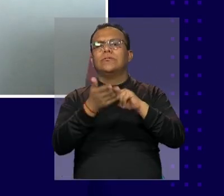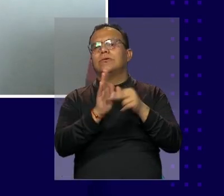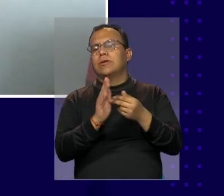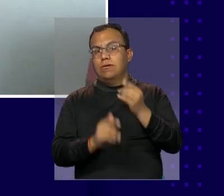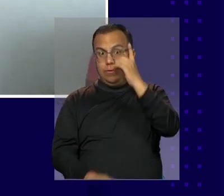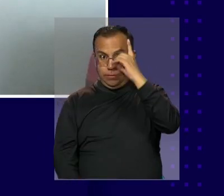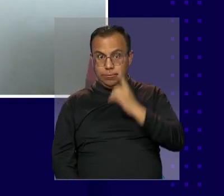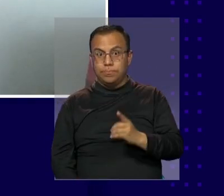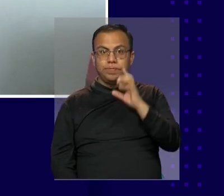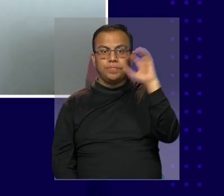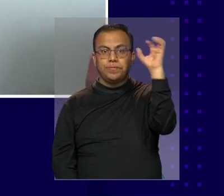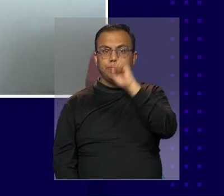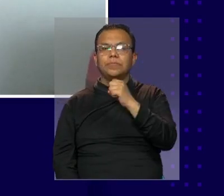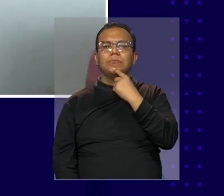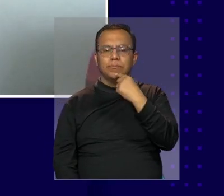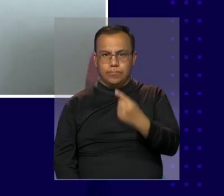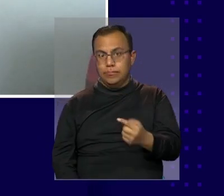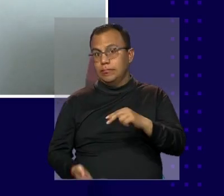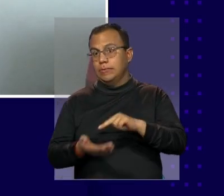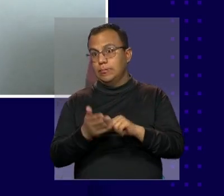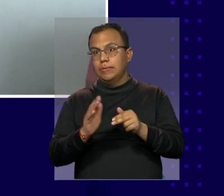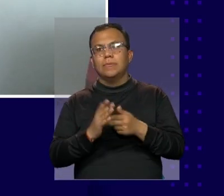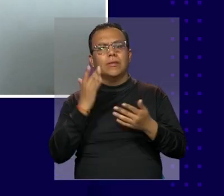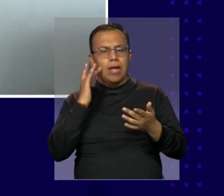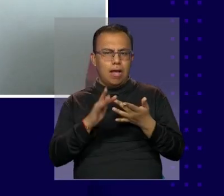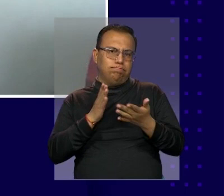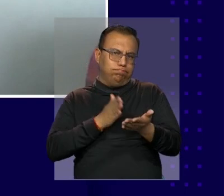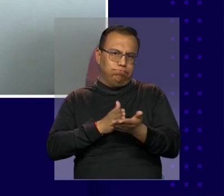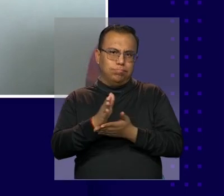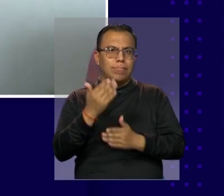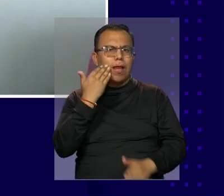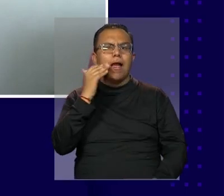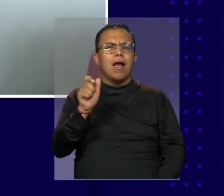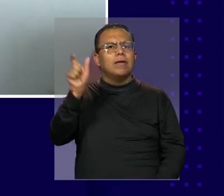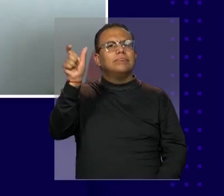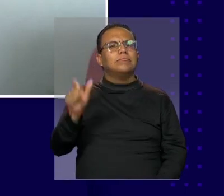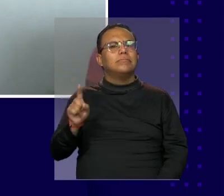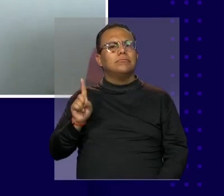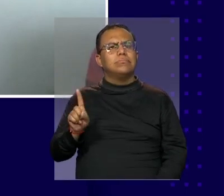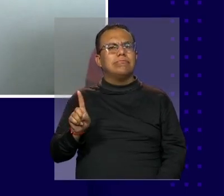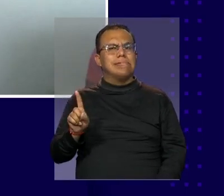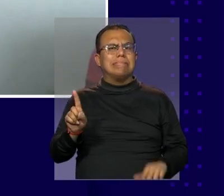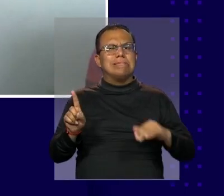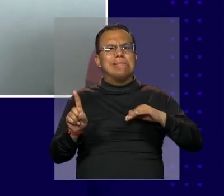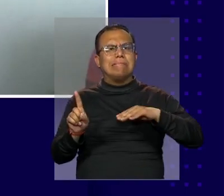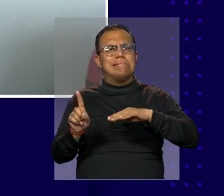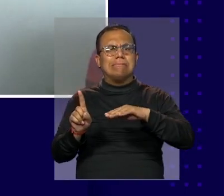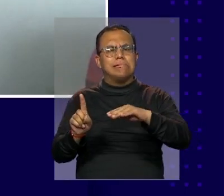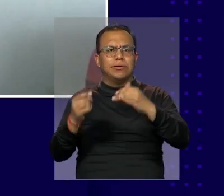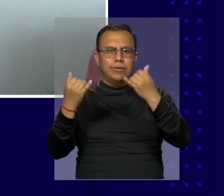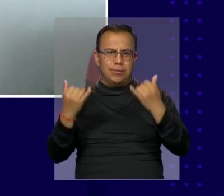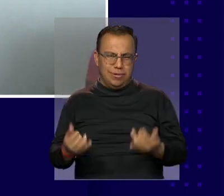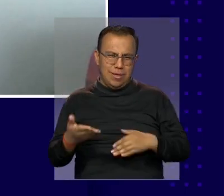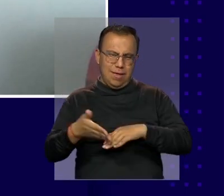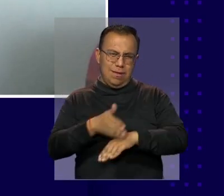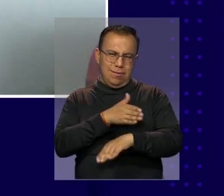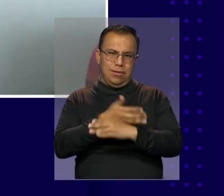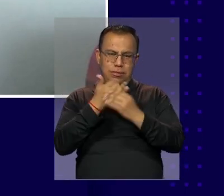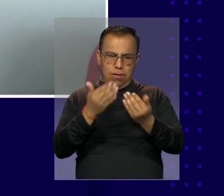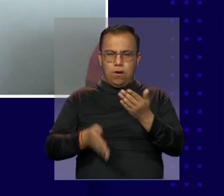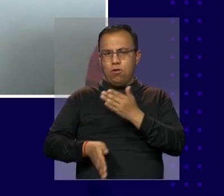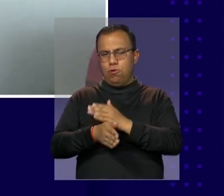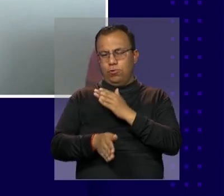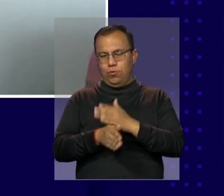decidir. Y es la forma de decidir que continúe esa administración nefasta que tuvo en su momento Barbosa y que ahora